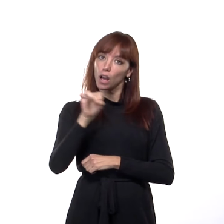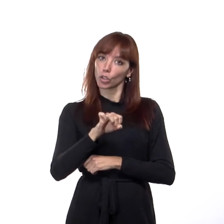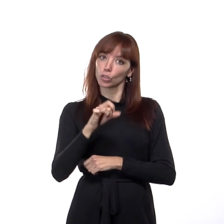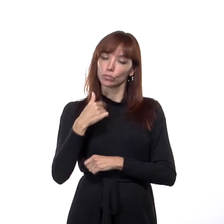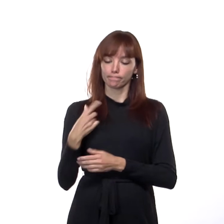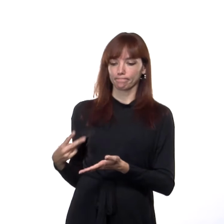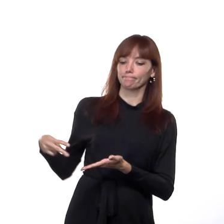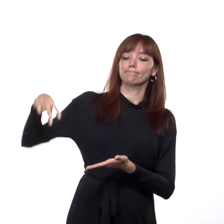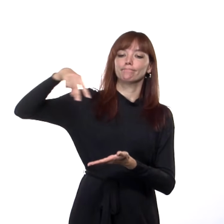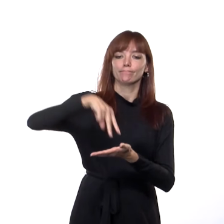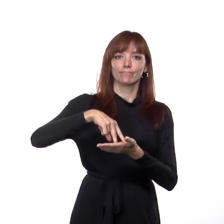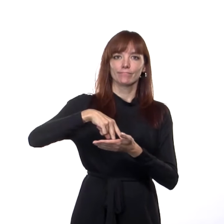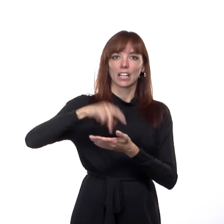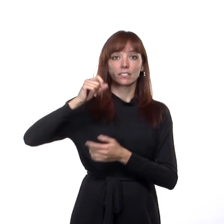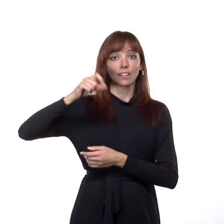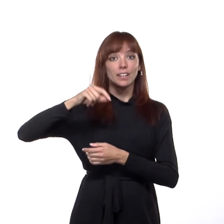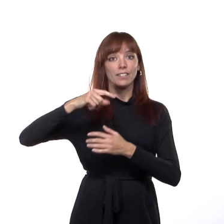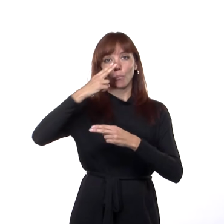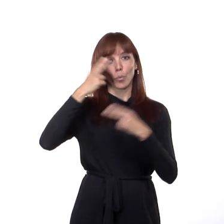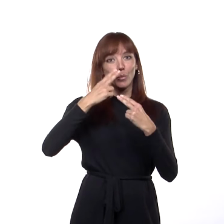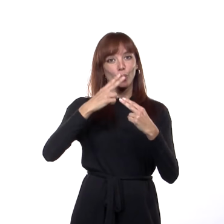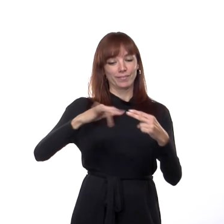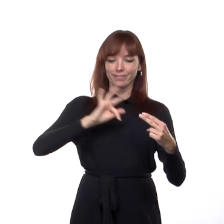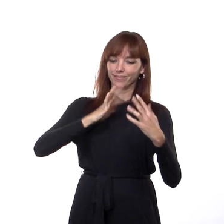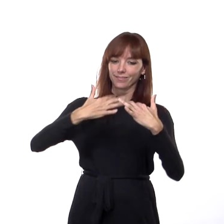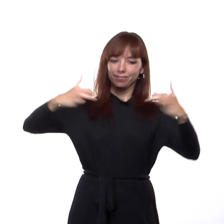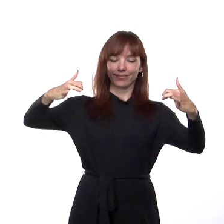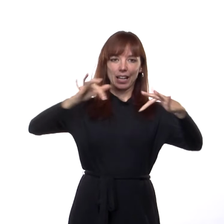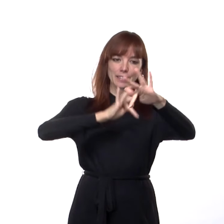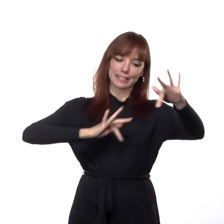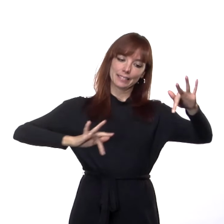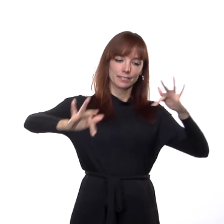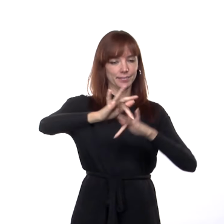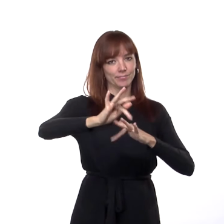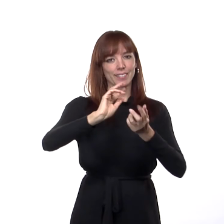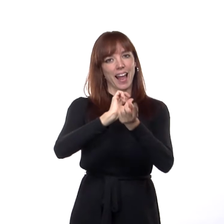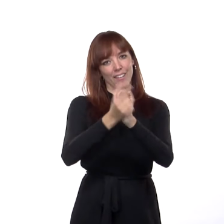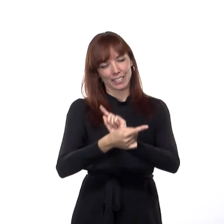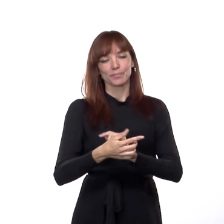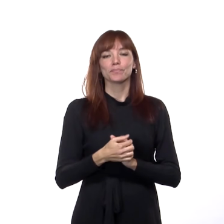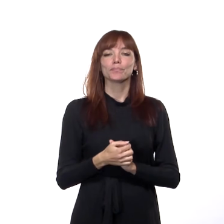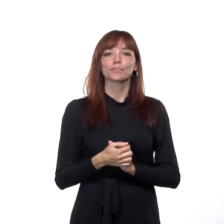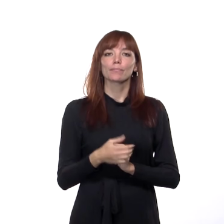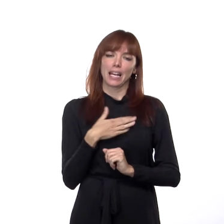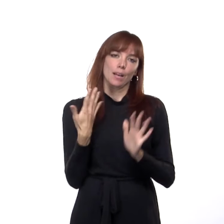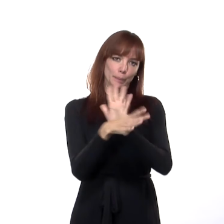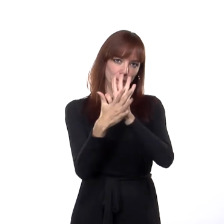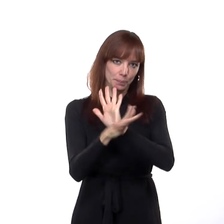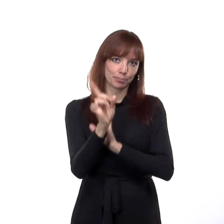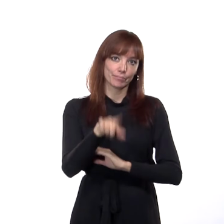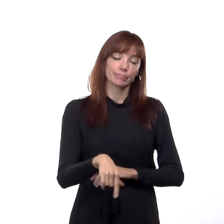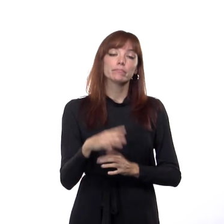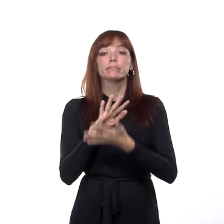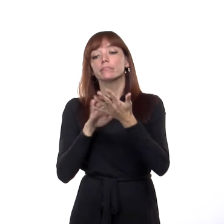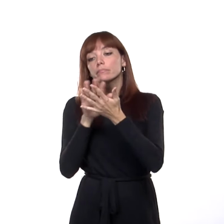el escenario el auditorio en vez de ser al revés pues bueno quería dejar constancia de ello también entonces bueno que estamos hablando